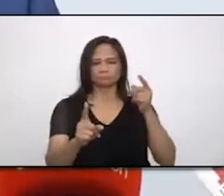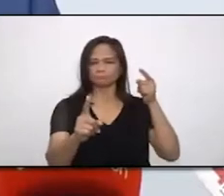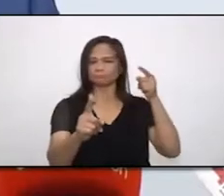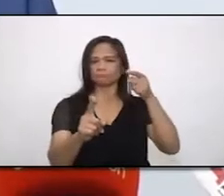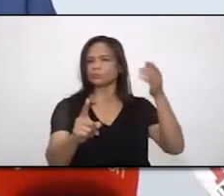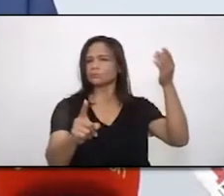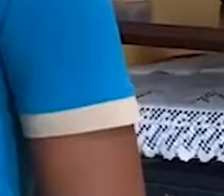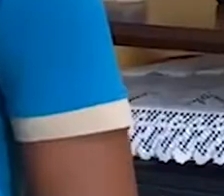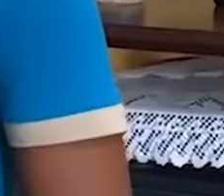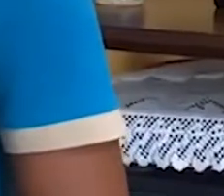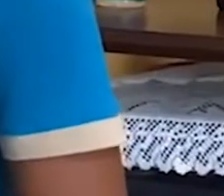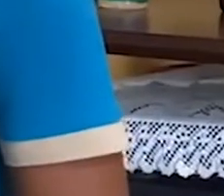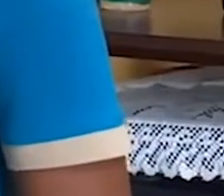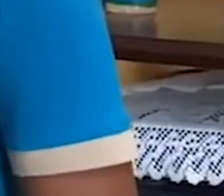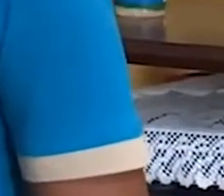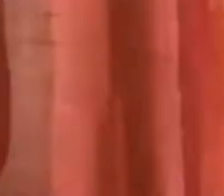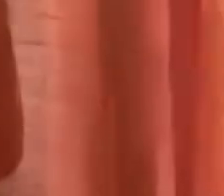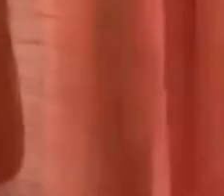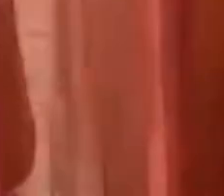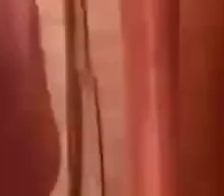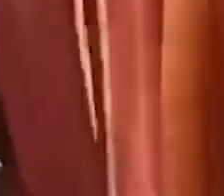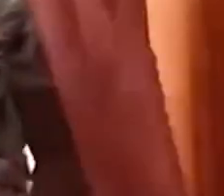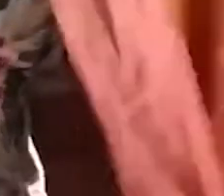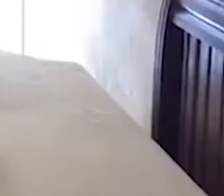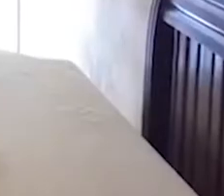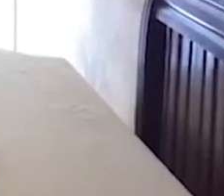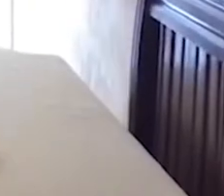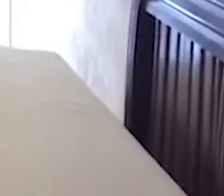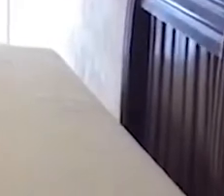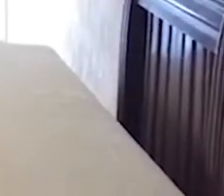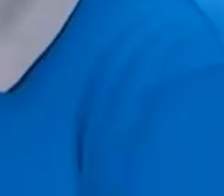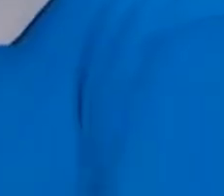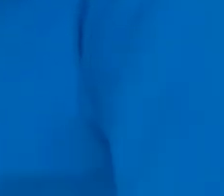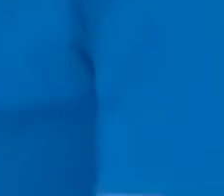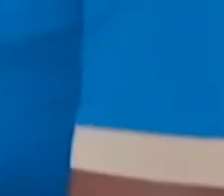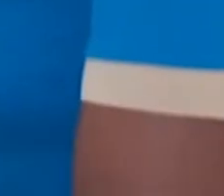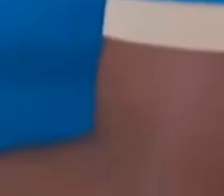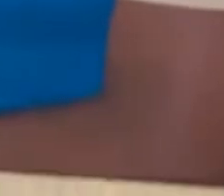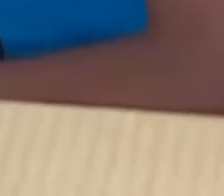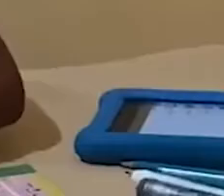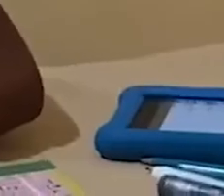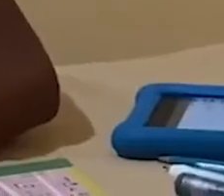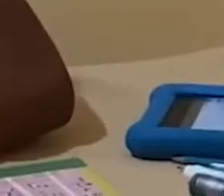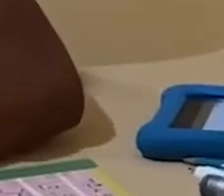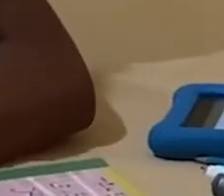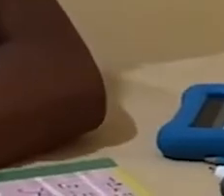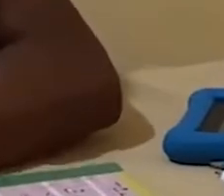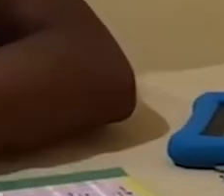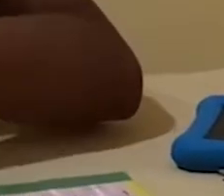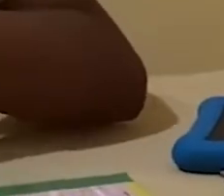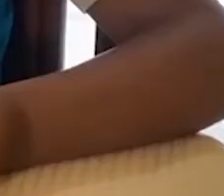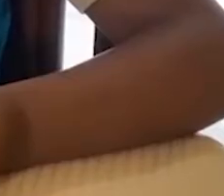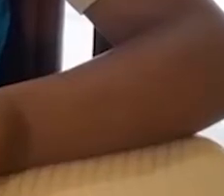de diversos sectores y que a pesar de que hay municipios que tienen una positividad por encima de la recomendada de un 5%,